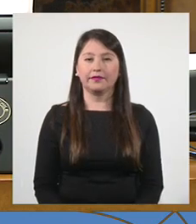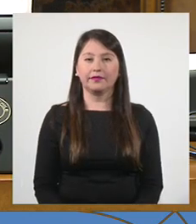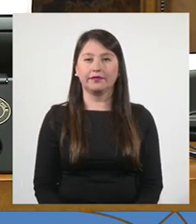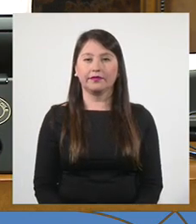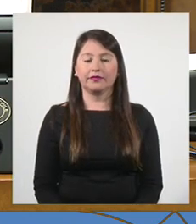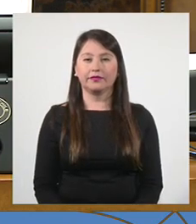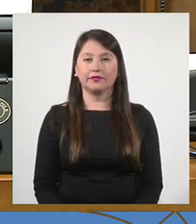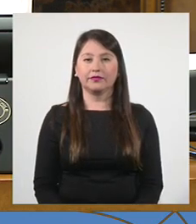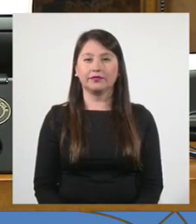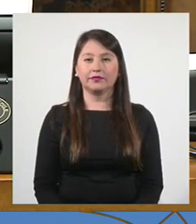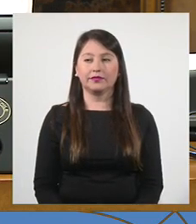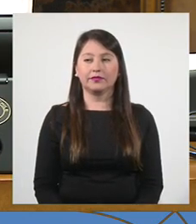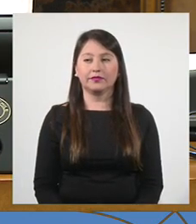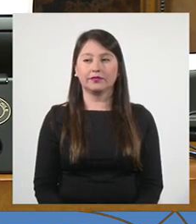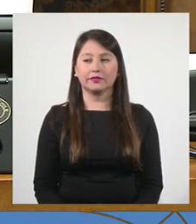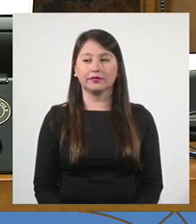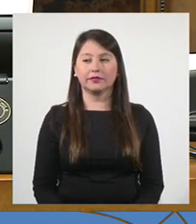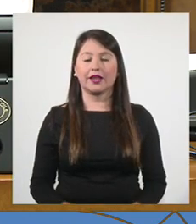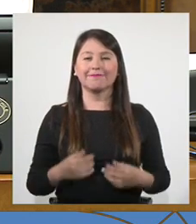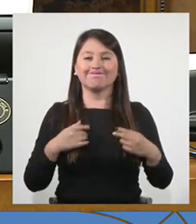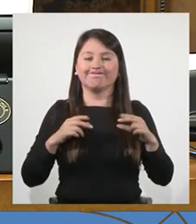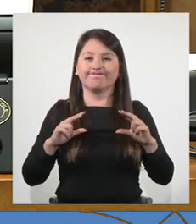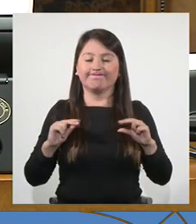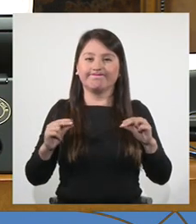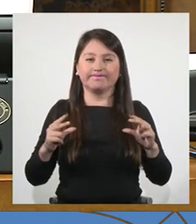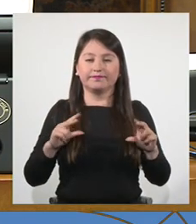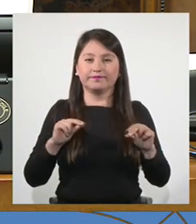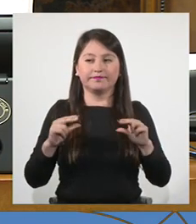Esta es la clase 1, programa 6 también.